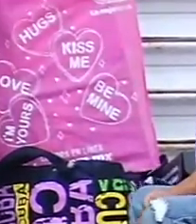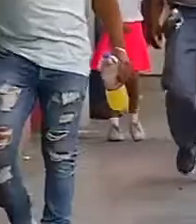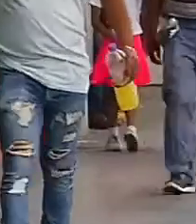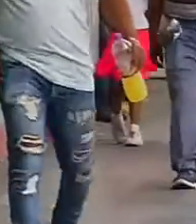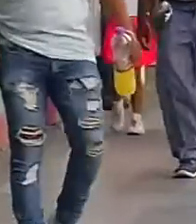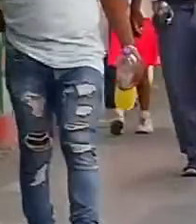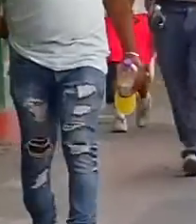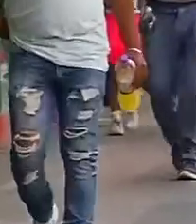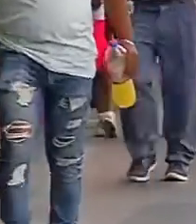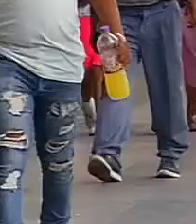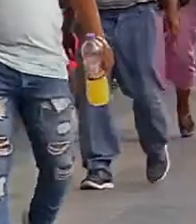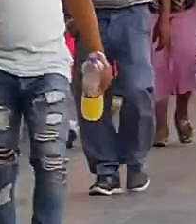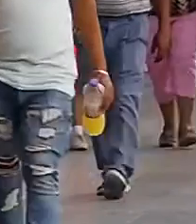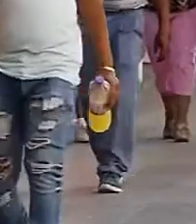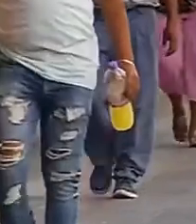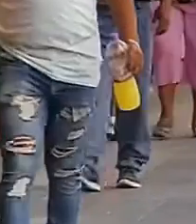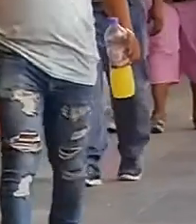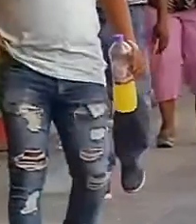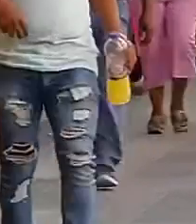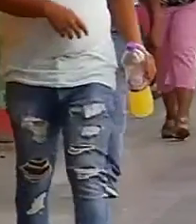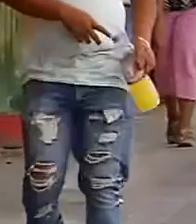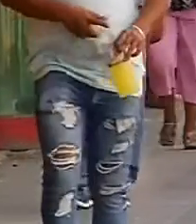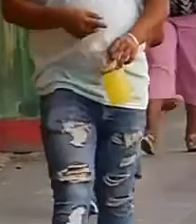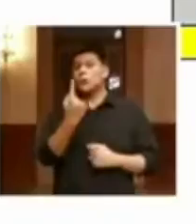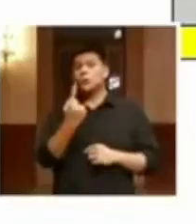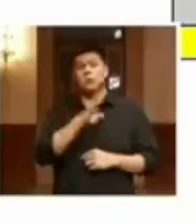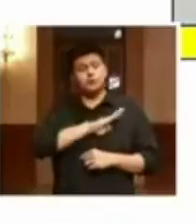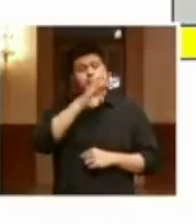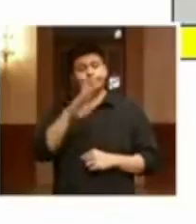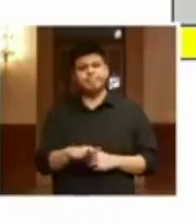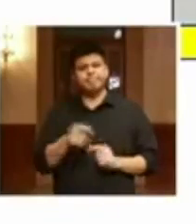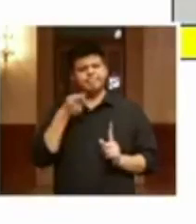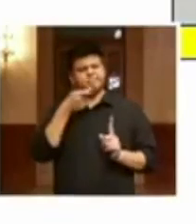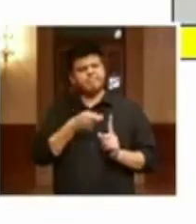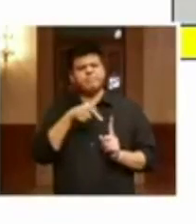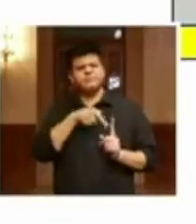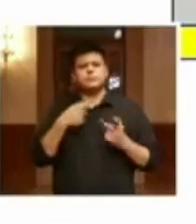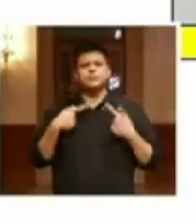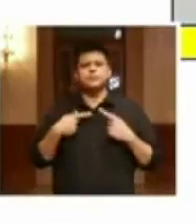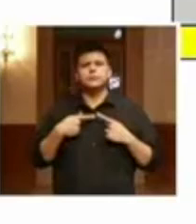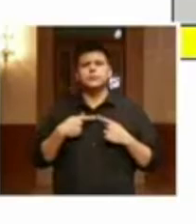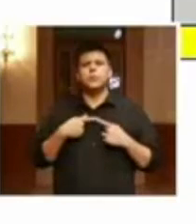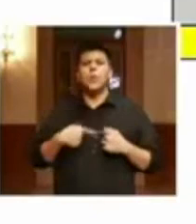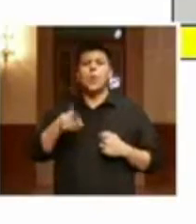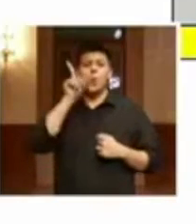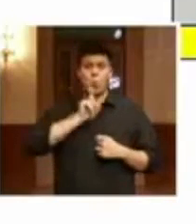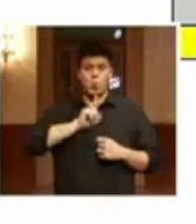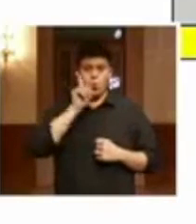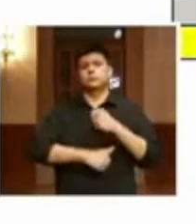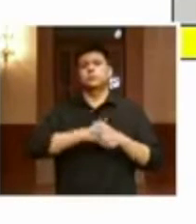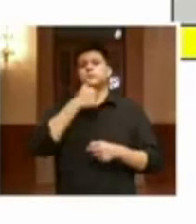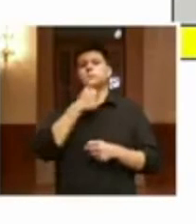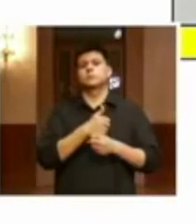casa están muriendo por ser el sector más vulnerable esta defunción se trata de una paciente femenina